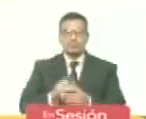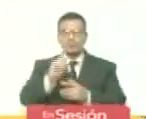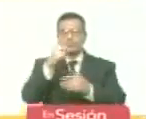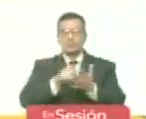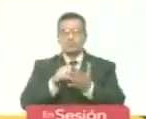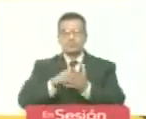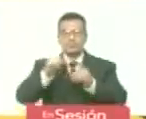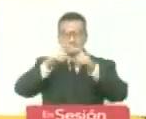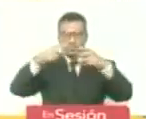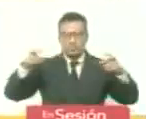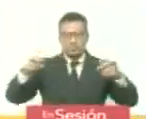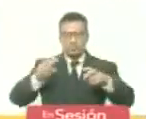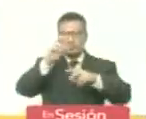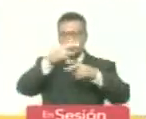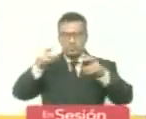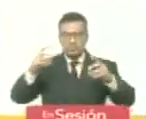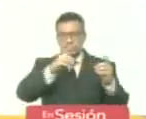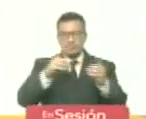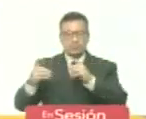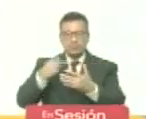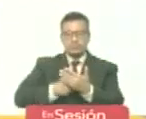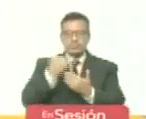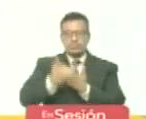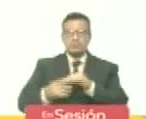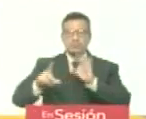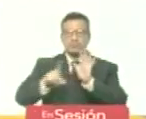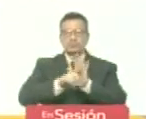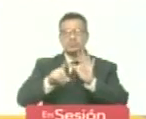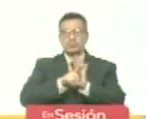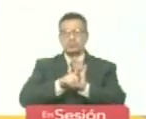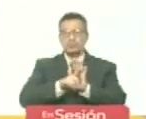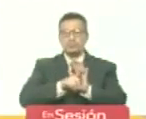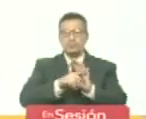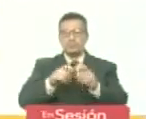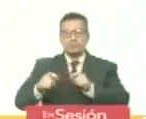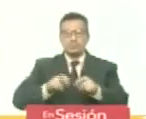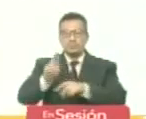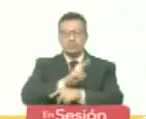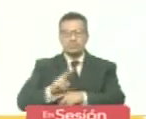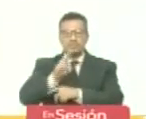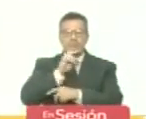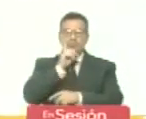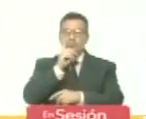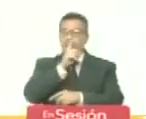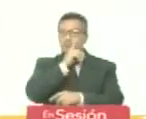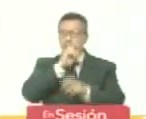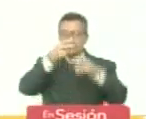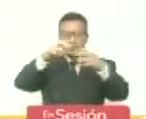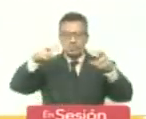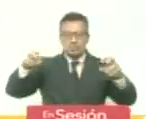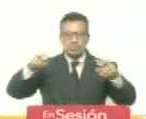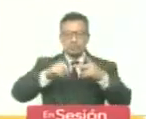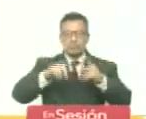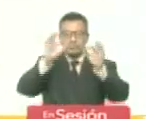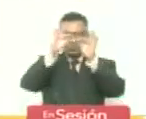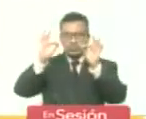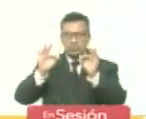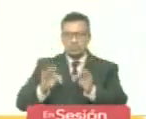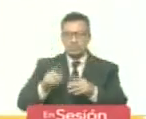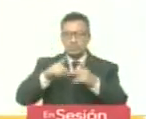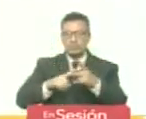del orden del día, primera discusión del proyecto de ley que regula el uso del nombre, títulos y efigies